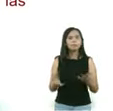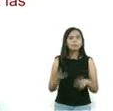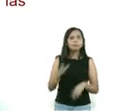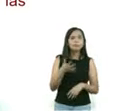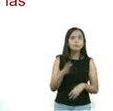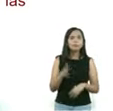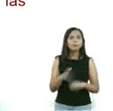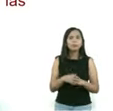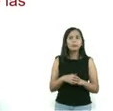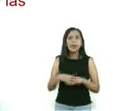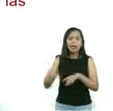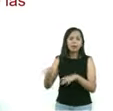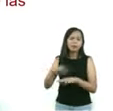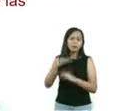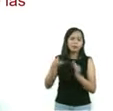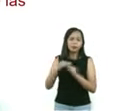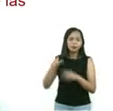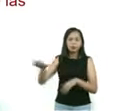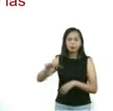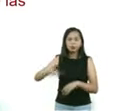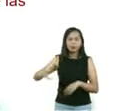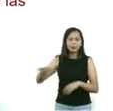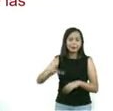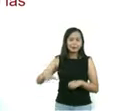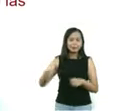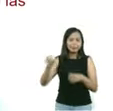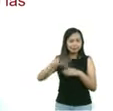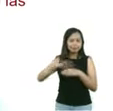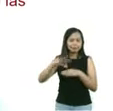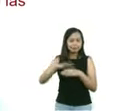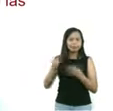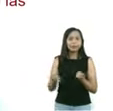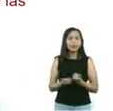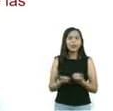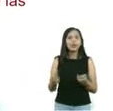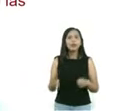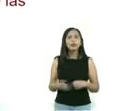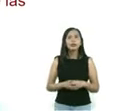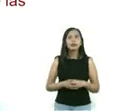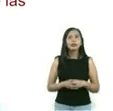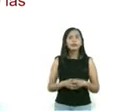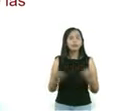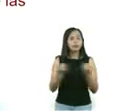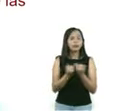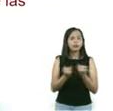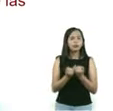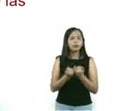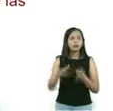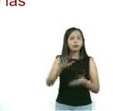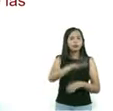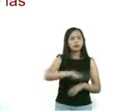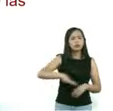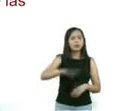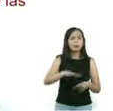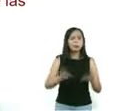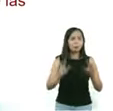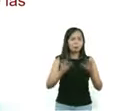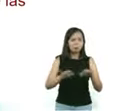alrededor de las casillas y también en los centros de escrutinio de cómputo donde